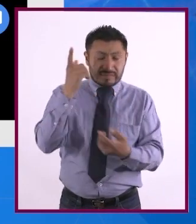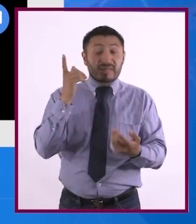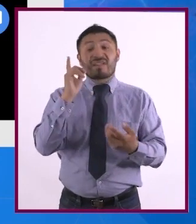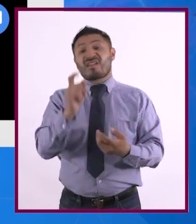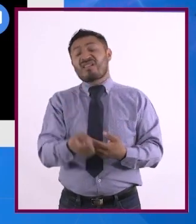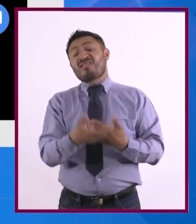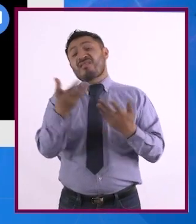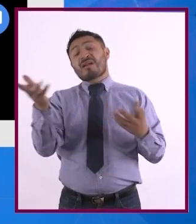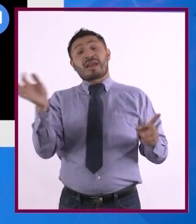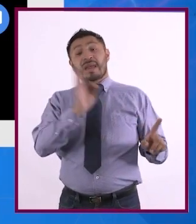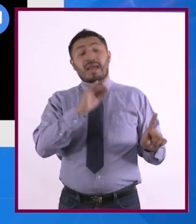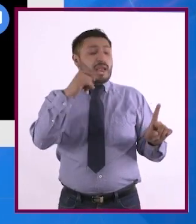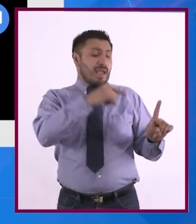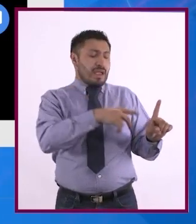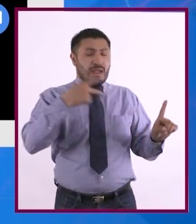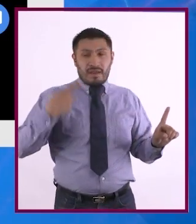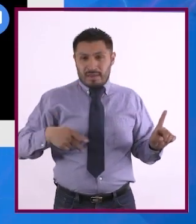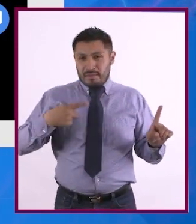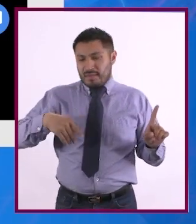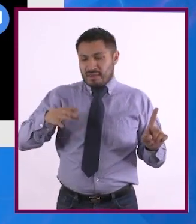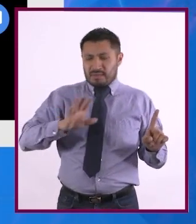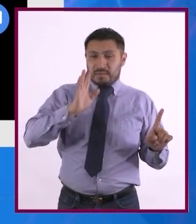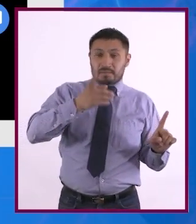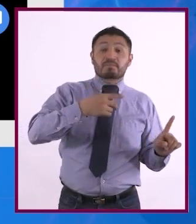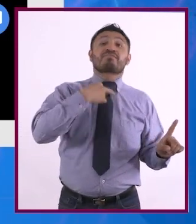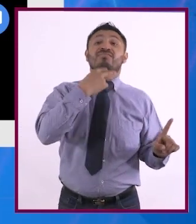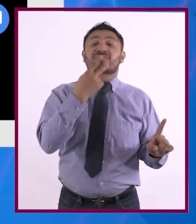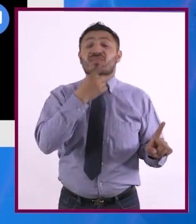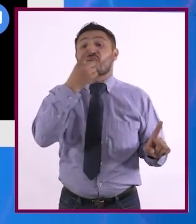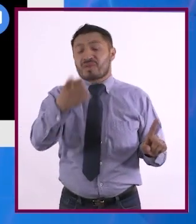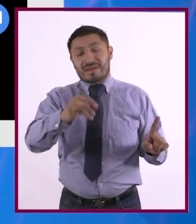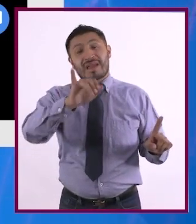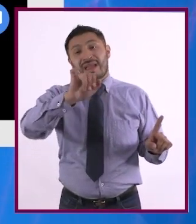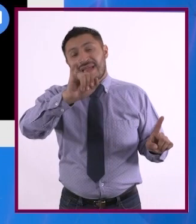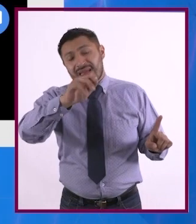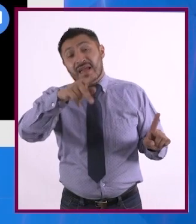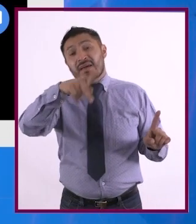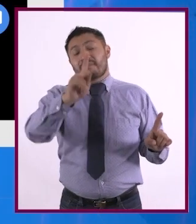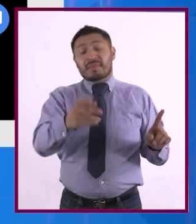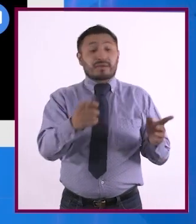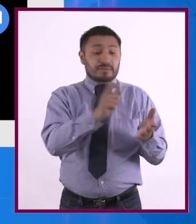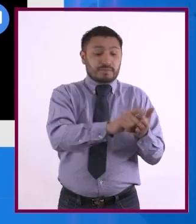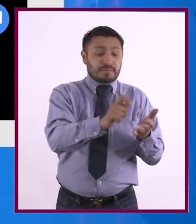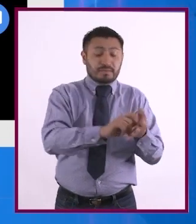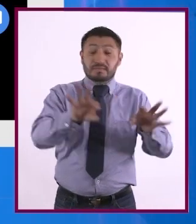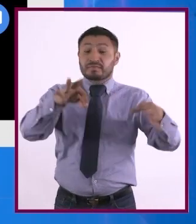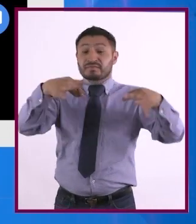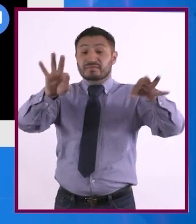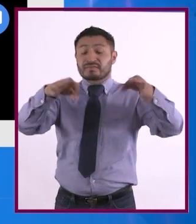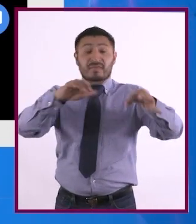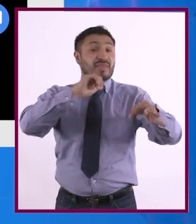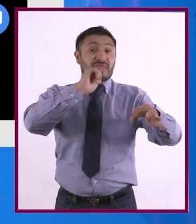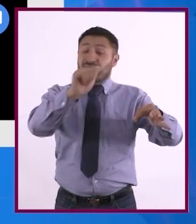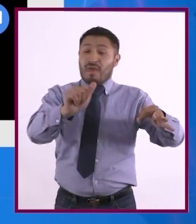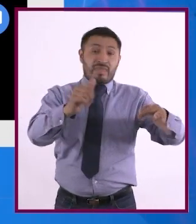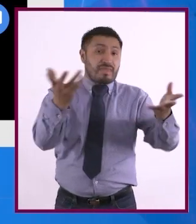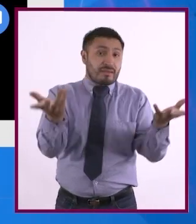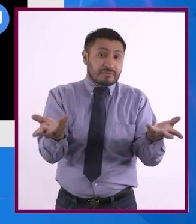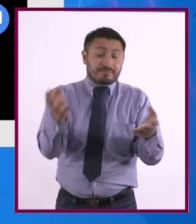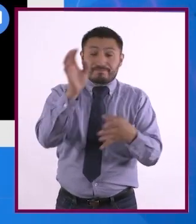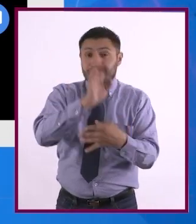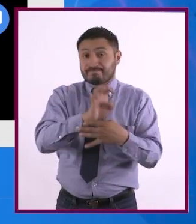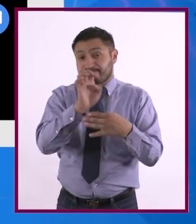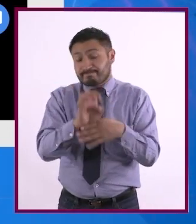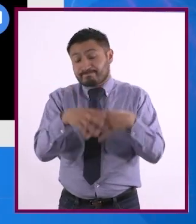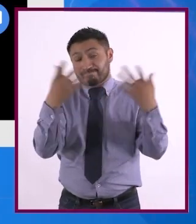había expresado verbalmente, pero no había un documento que mediara esta confirmación, que quería donar sus órganos y